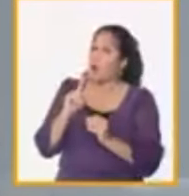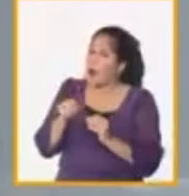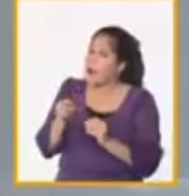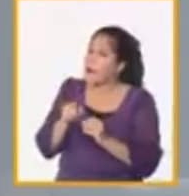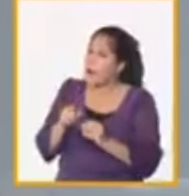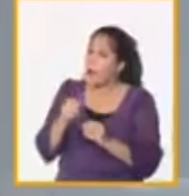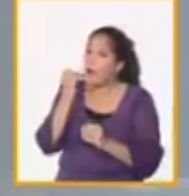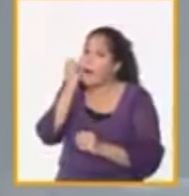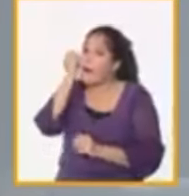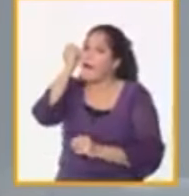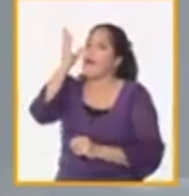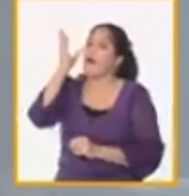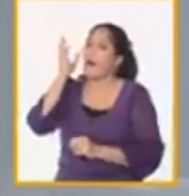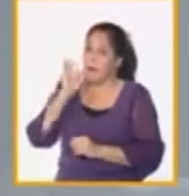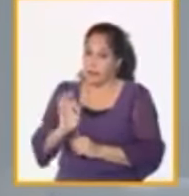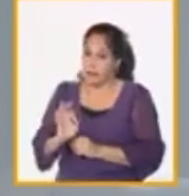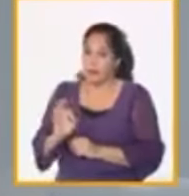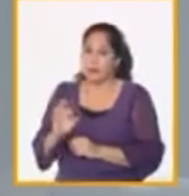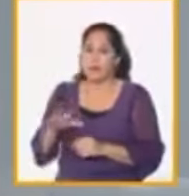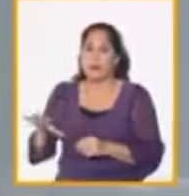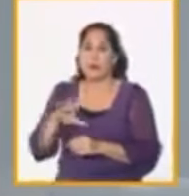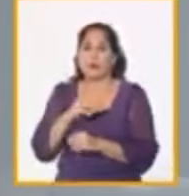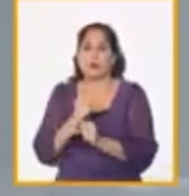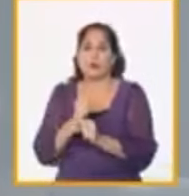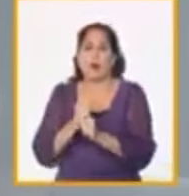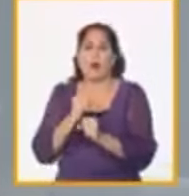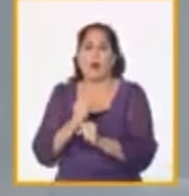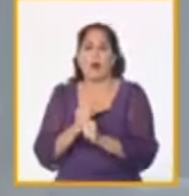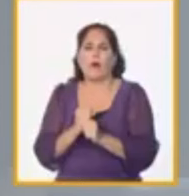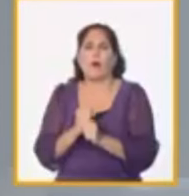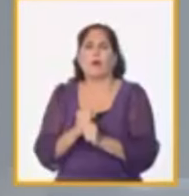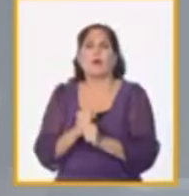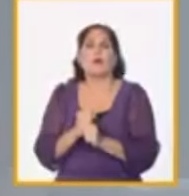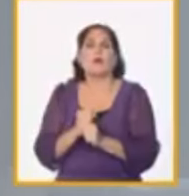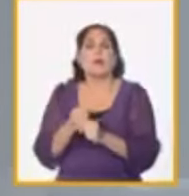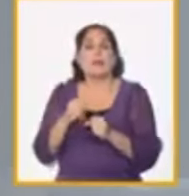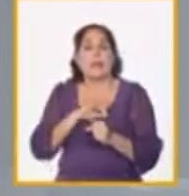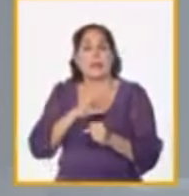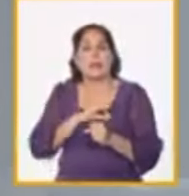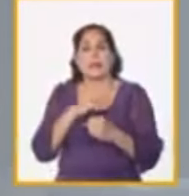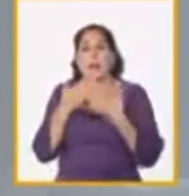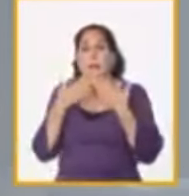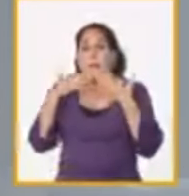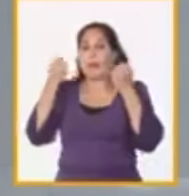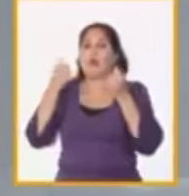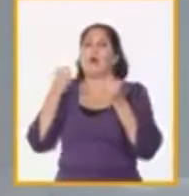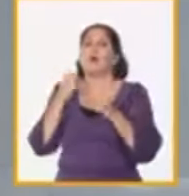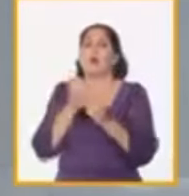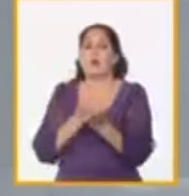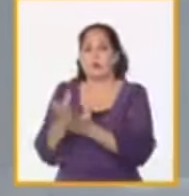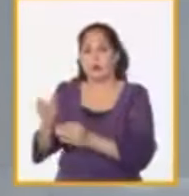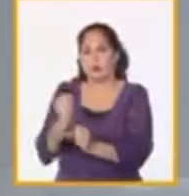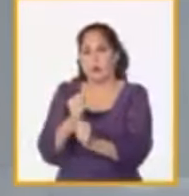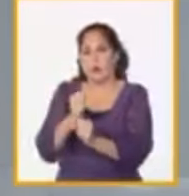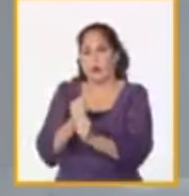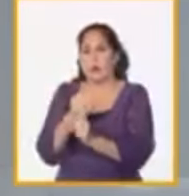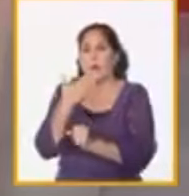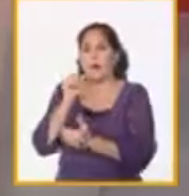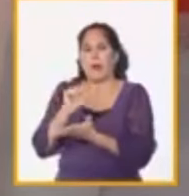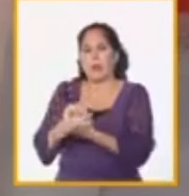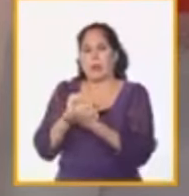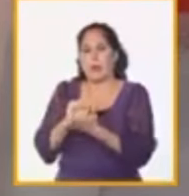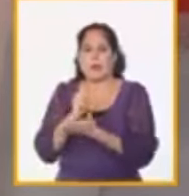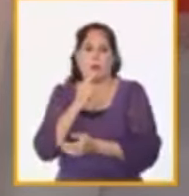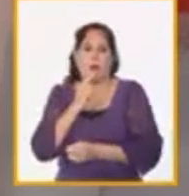movimiento de todos nuestros trabajadores, levantar el ánimo y hacer más cosas por mejorar los servicios.